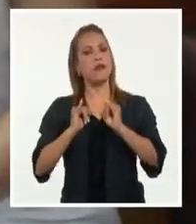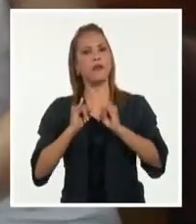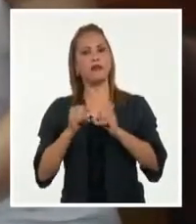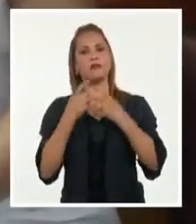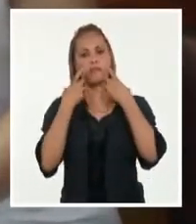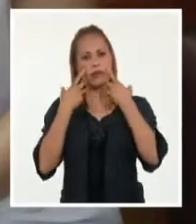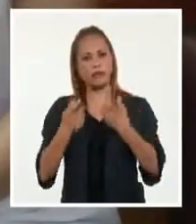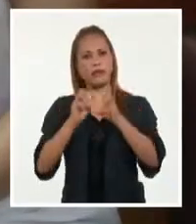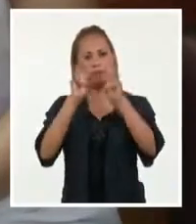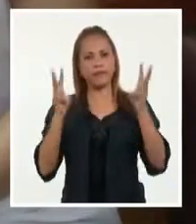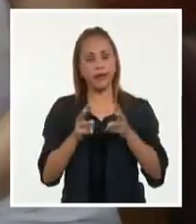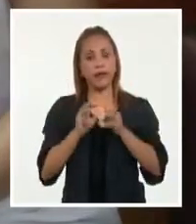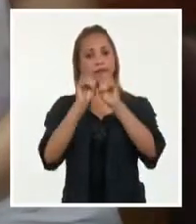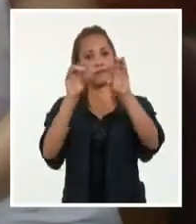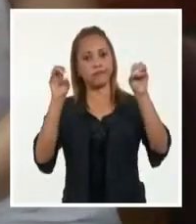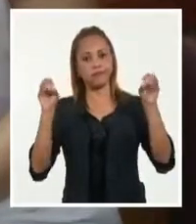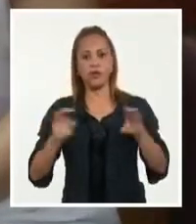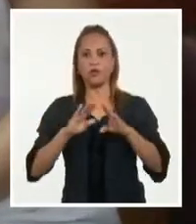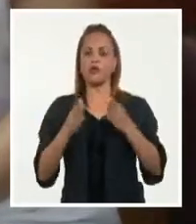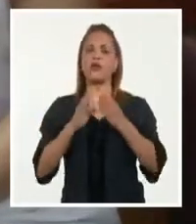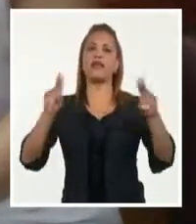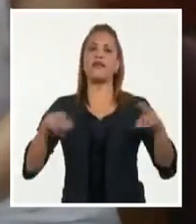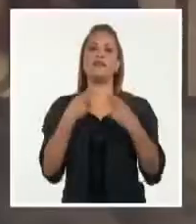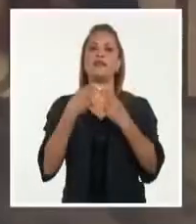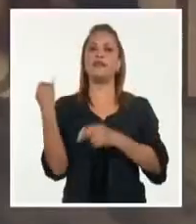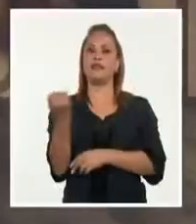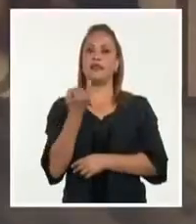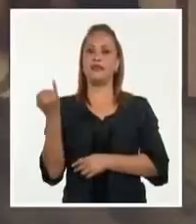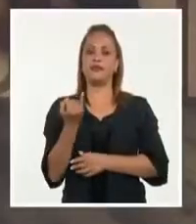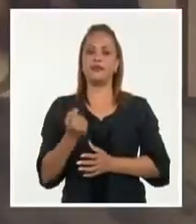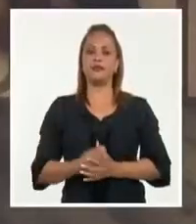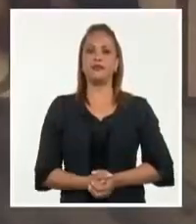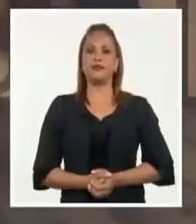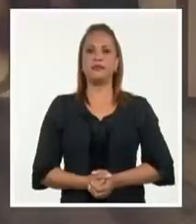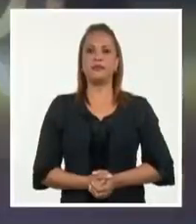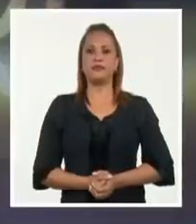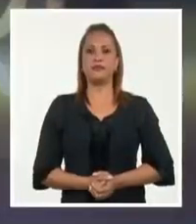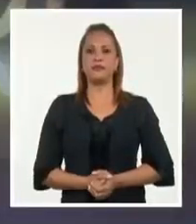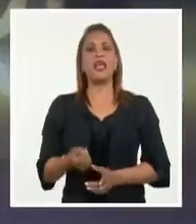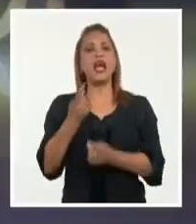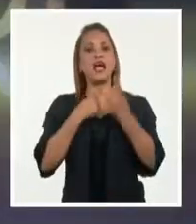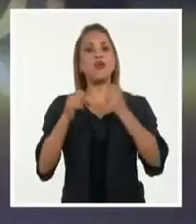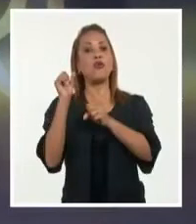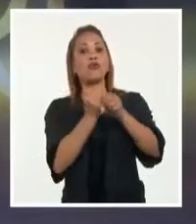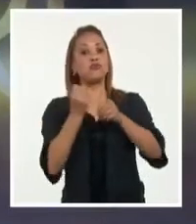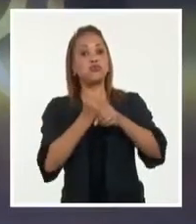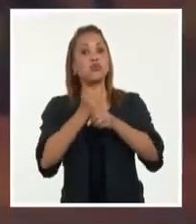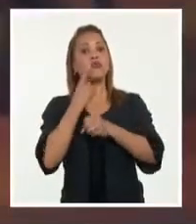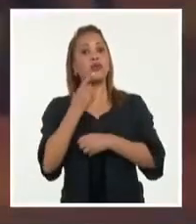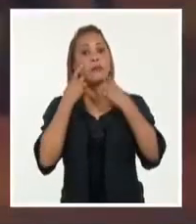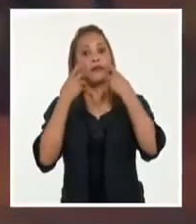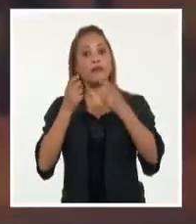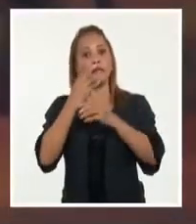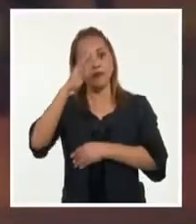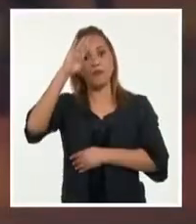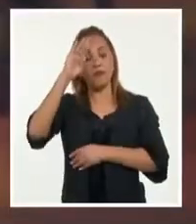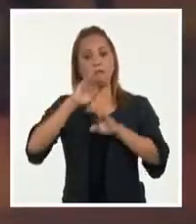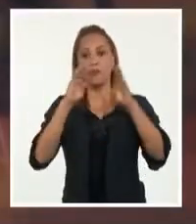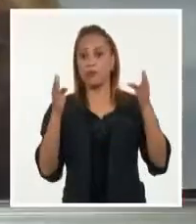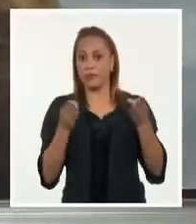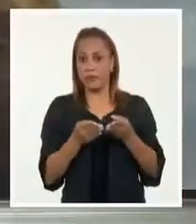punto de vista de comunicación del evento internacional de la cuna de algunos de los cócteles más renombrados del mundo cuba será la